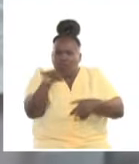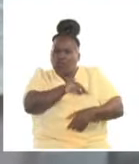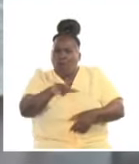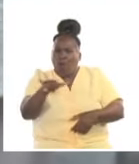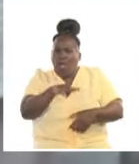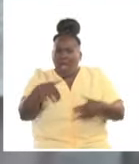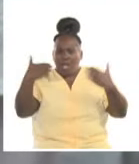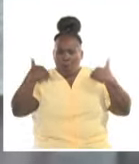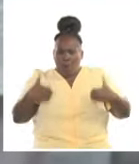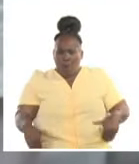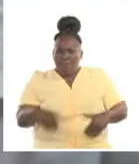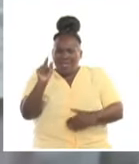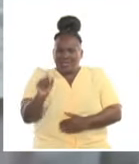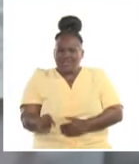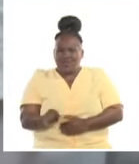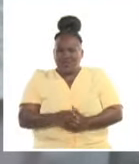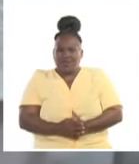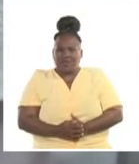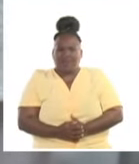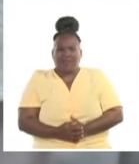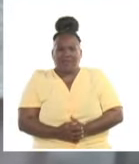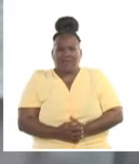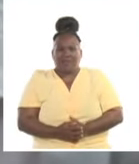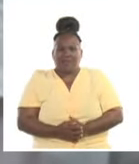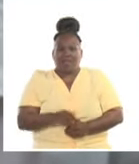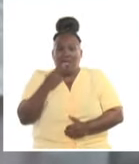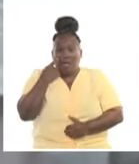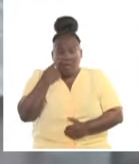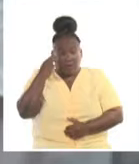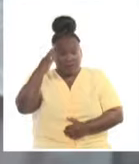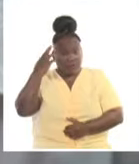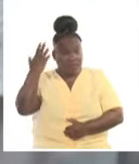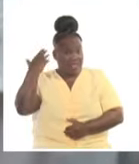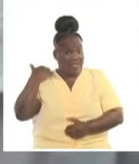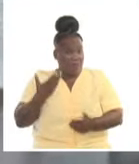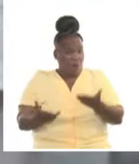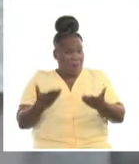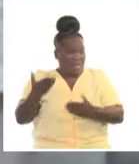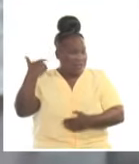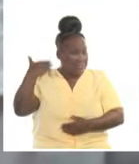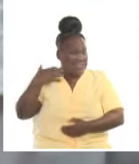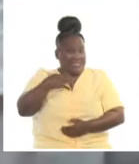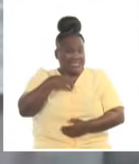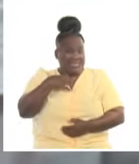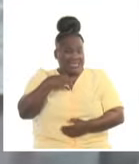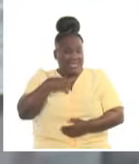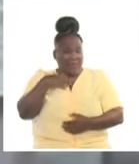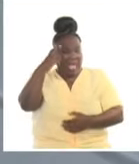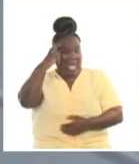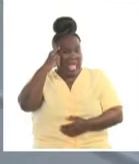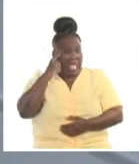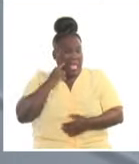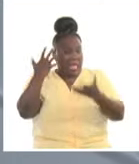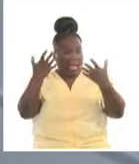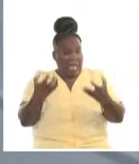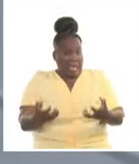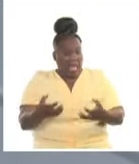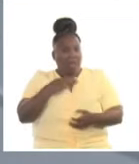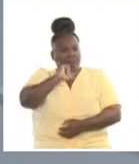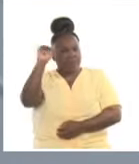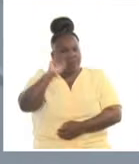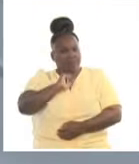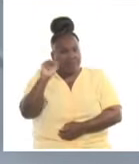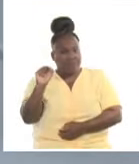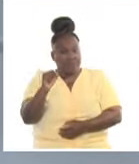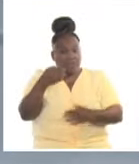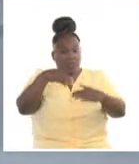estamos examinando. Además, comparado con el anterior, hemos ganado en calidad en los estudios. El nuevo